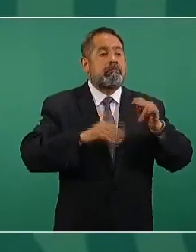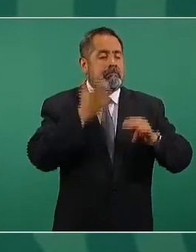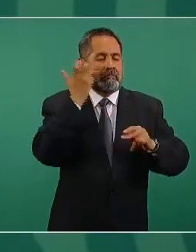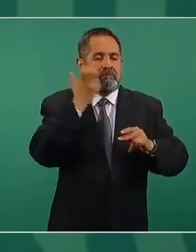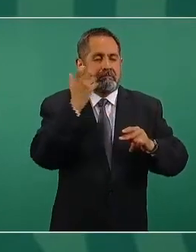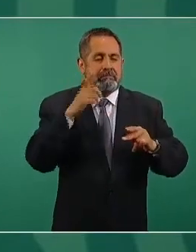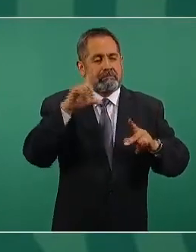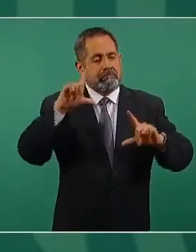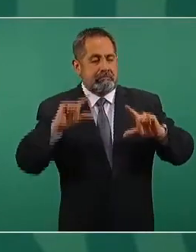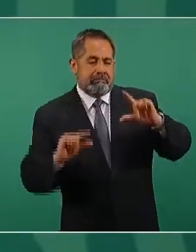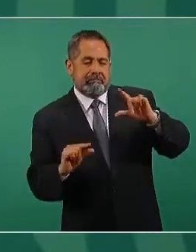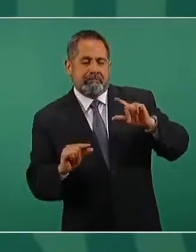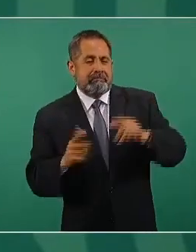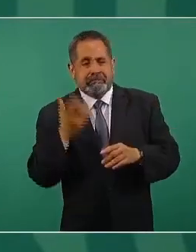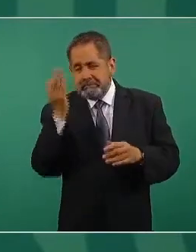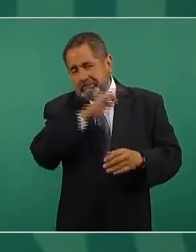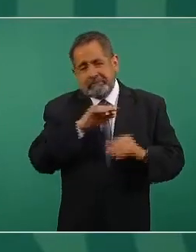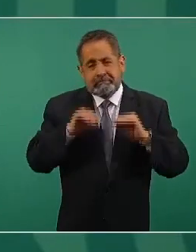cuchareadas,